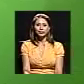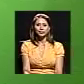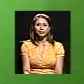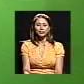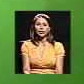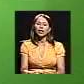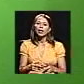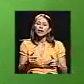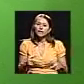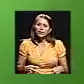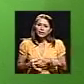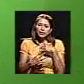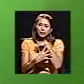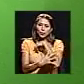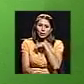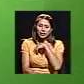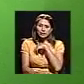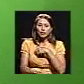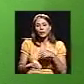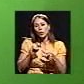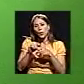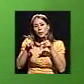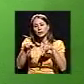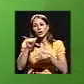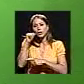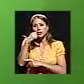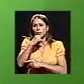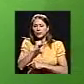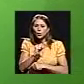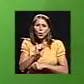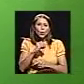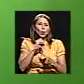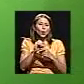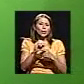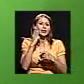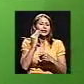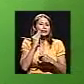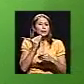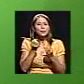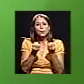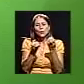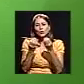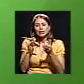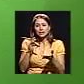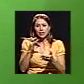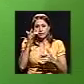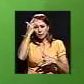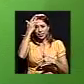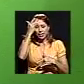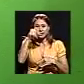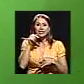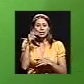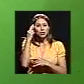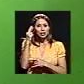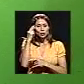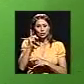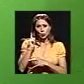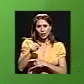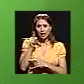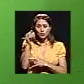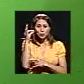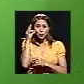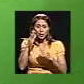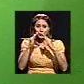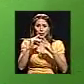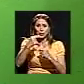Vivir en pobreza, ser adulta mayor, experimentar múltiples enfermedades son algunos de los motivos que obligan a una guapileña a